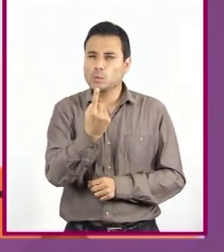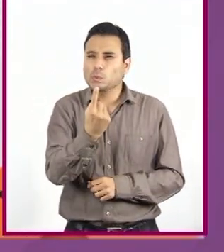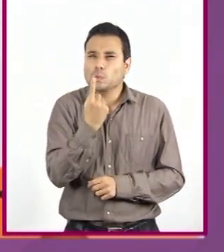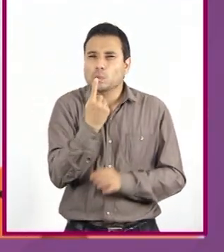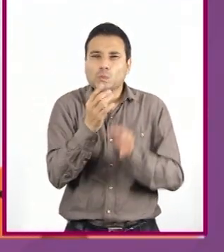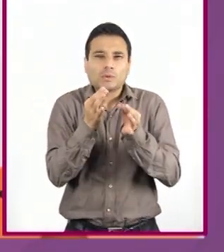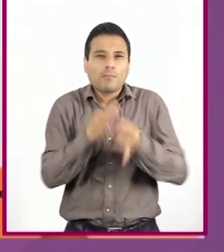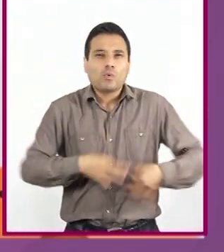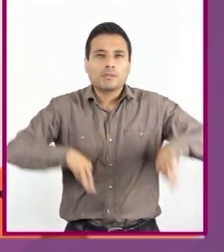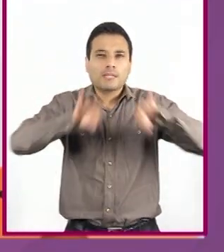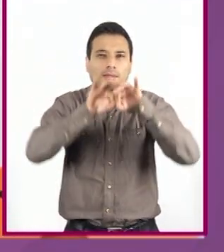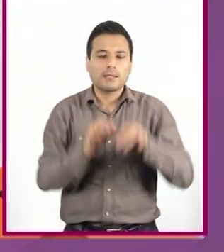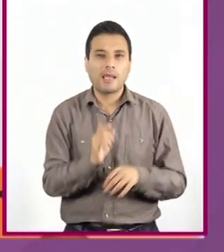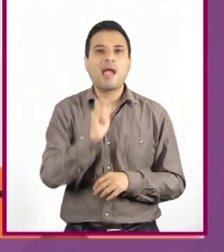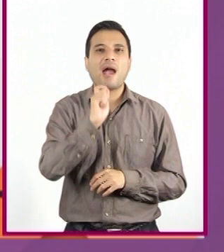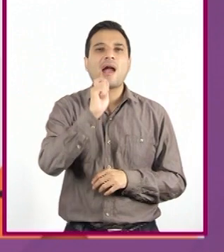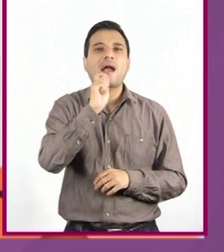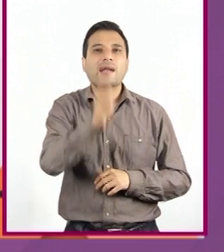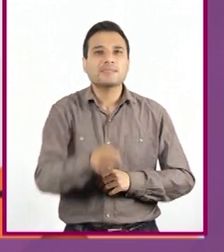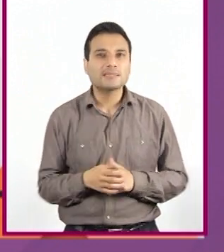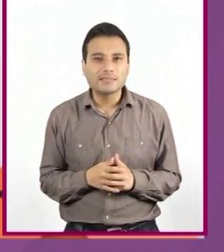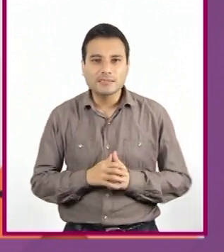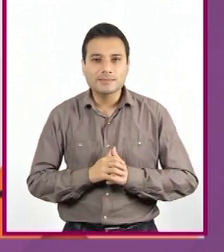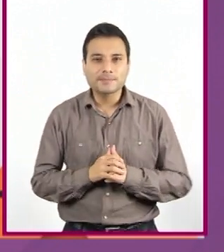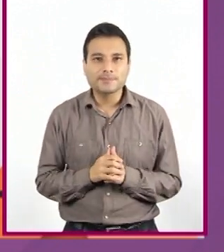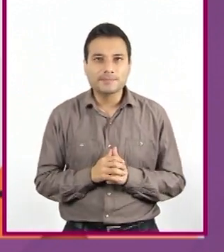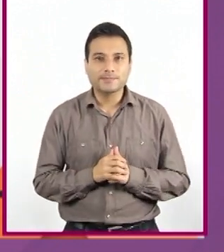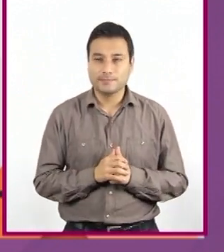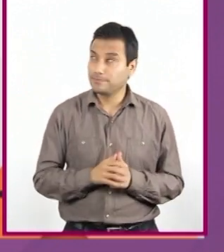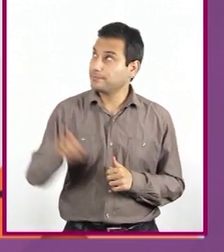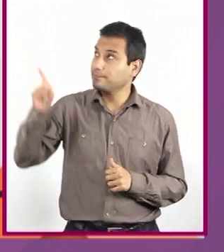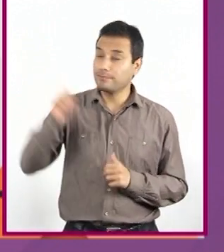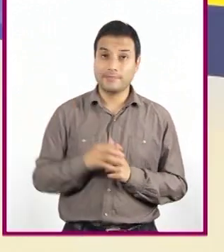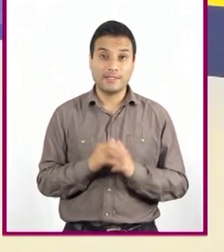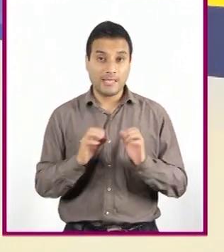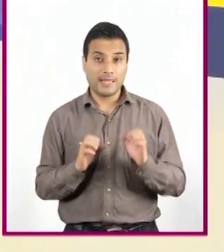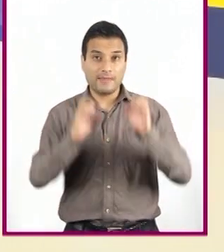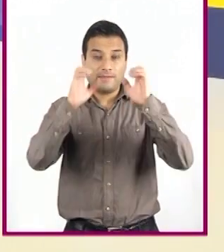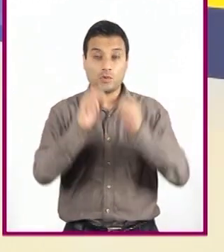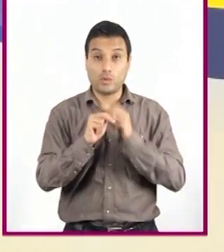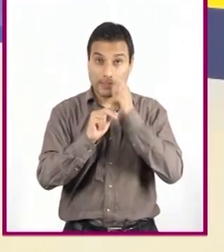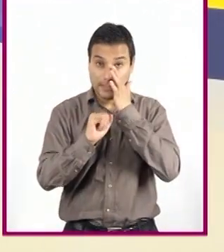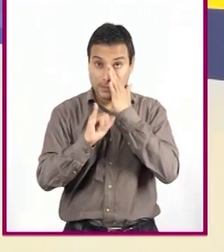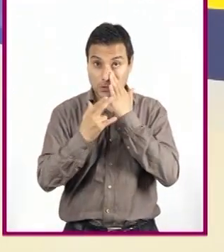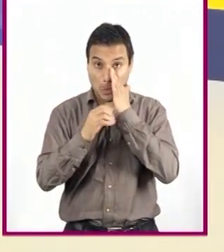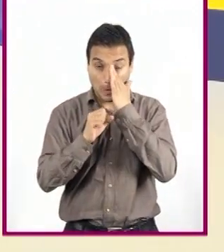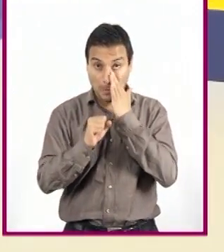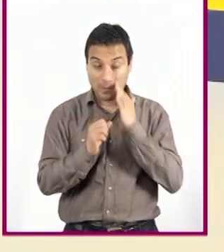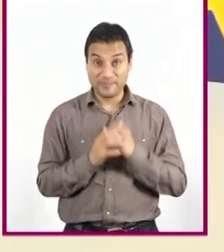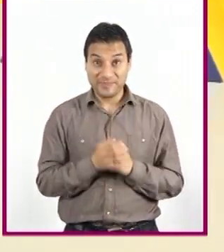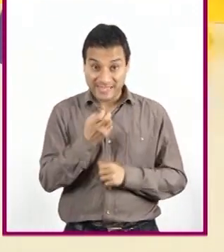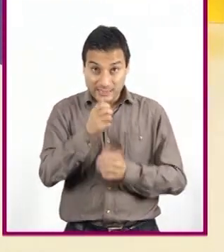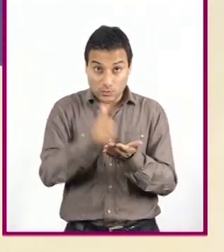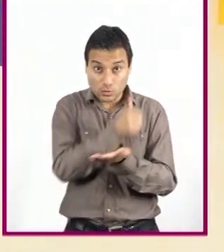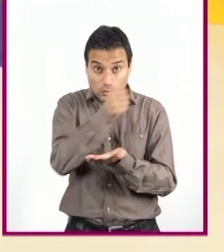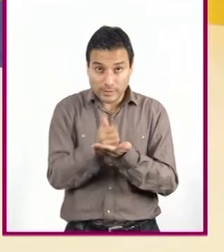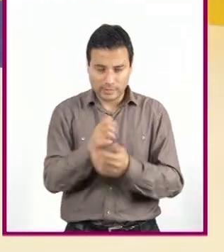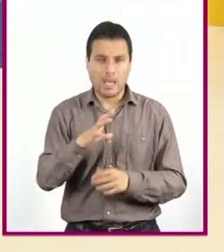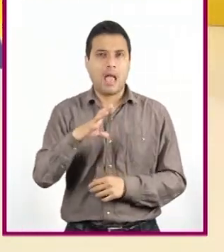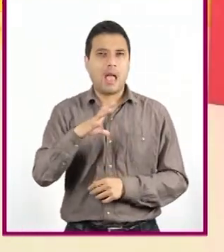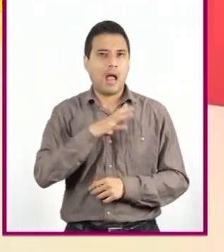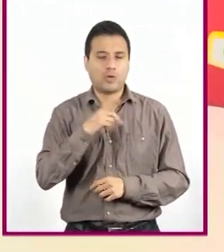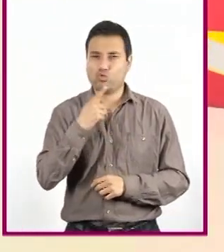significativa que se ha conservado de este complejo es el edificio de los nichos. En el Tajín se desarrolló un complicado